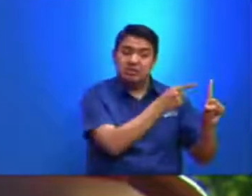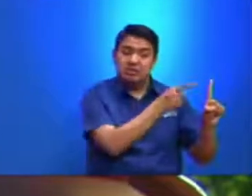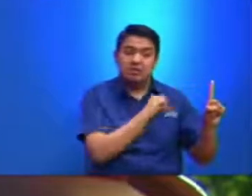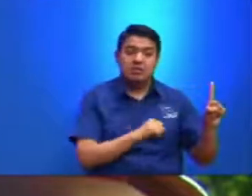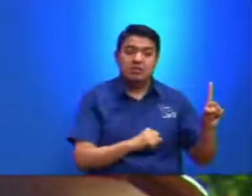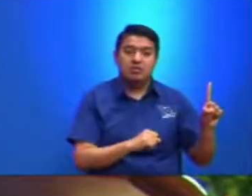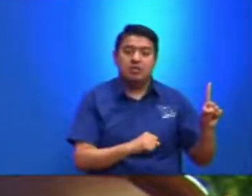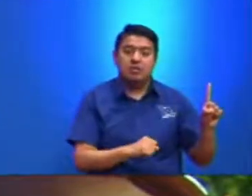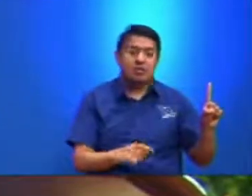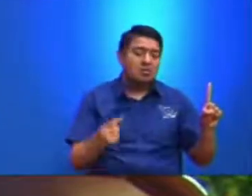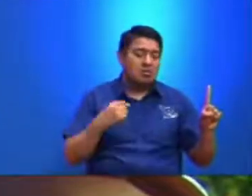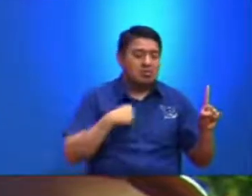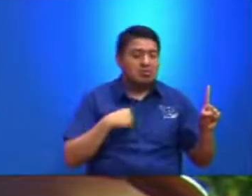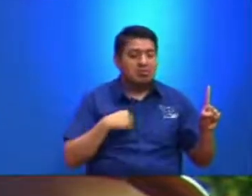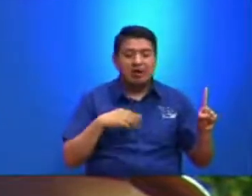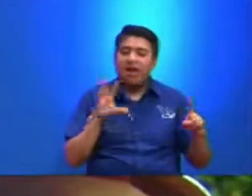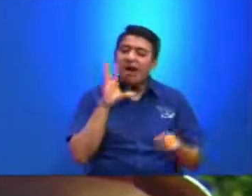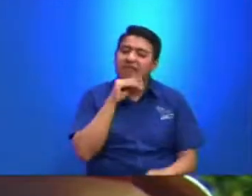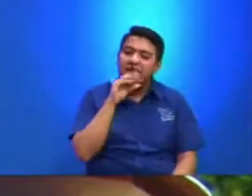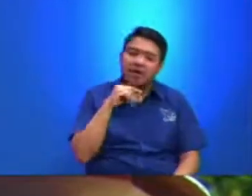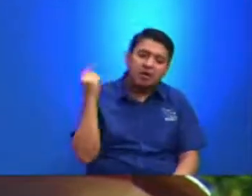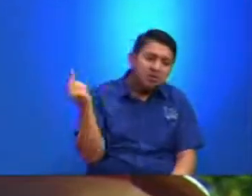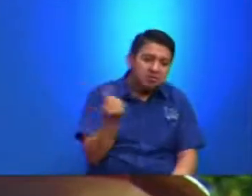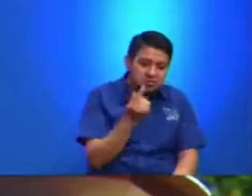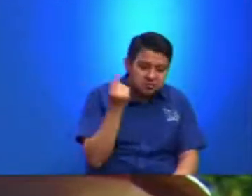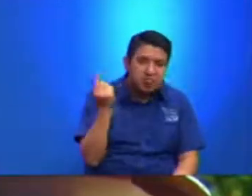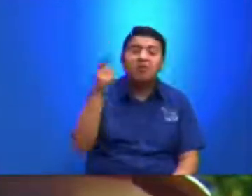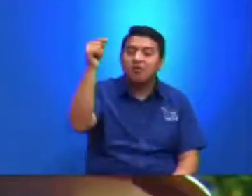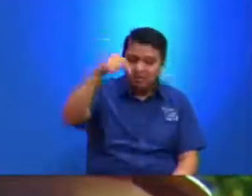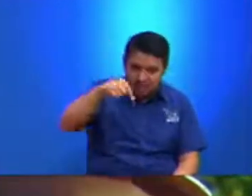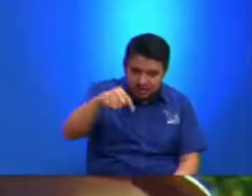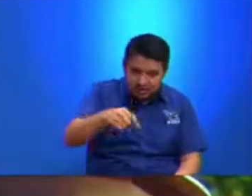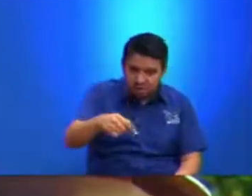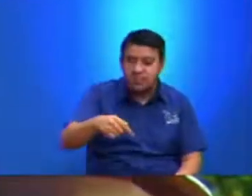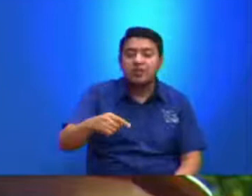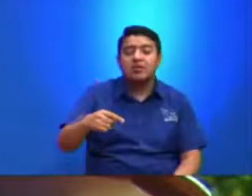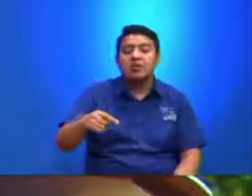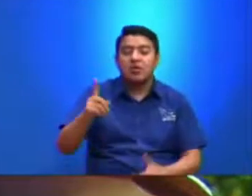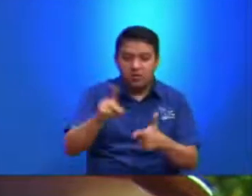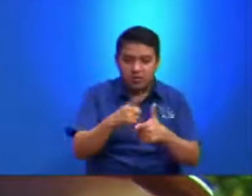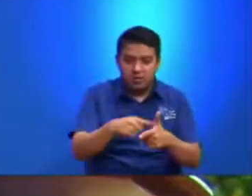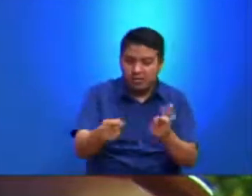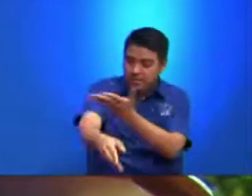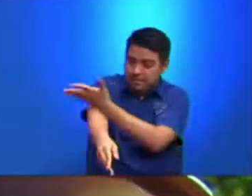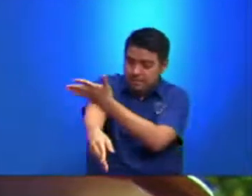que perdí mi brazo y así llegué al Señor, qué infeliz. Y hermanos,